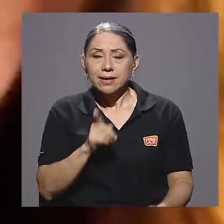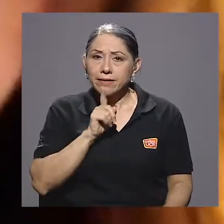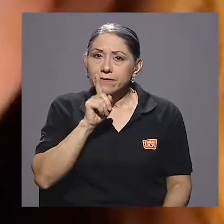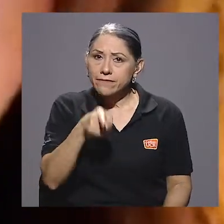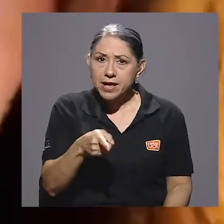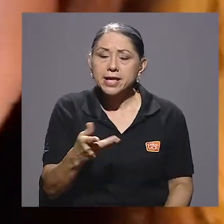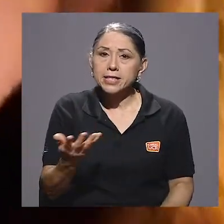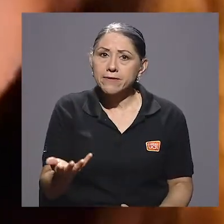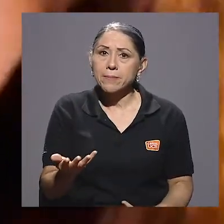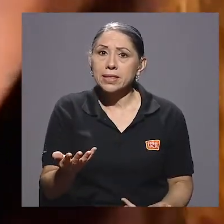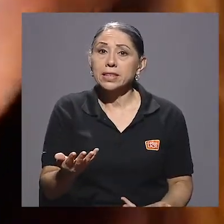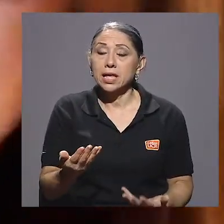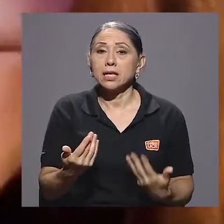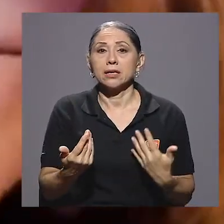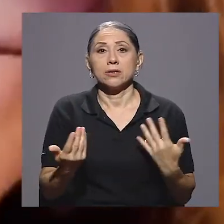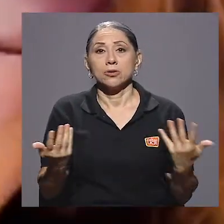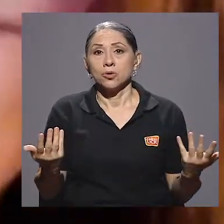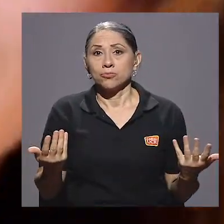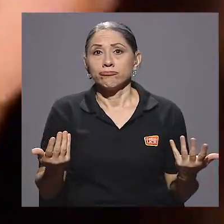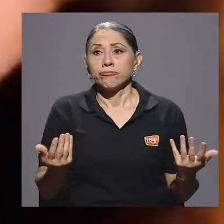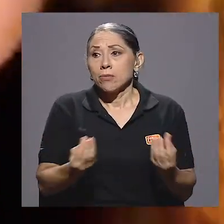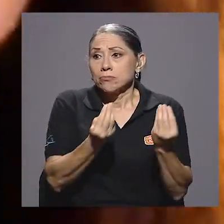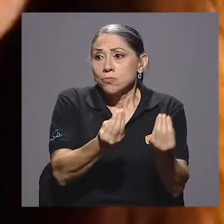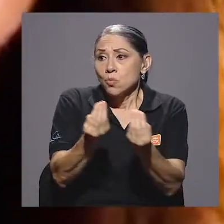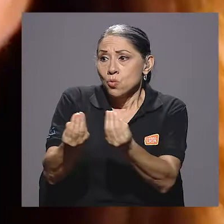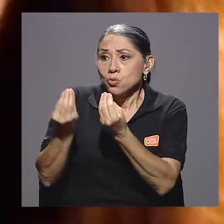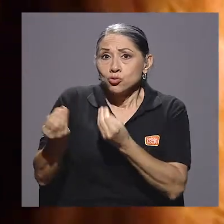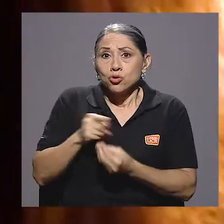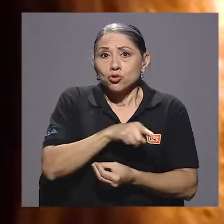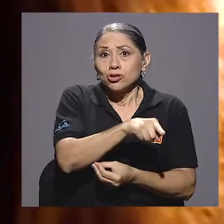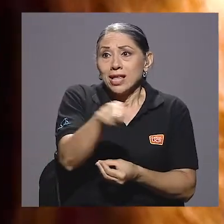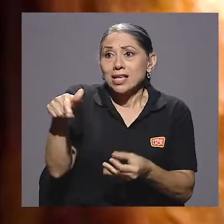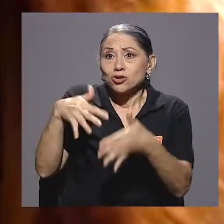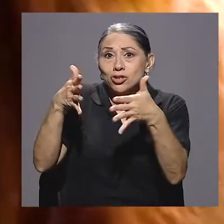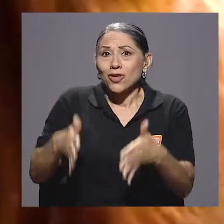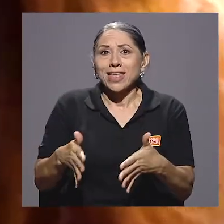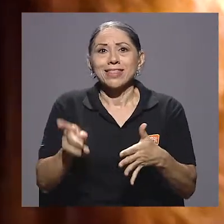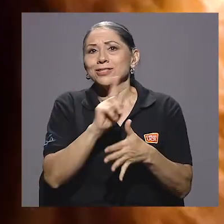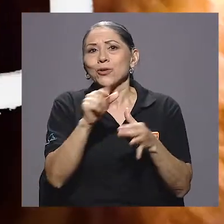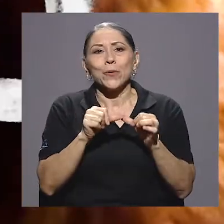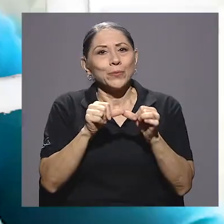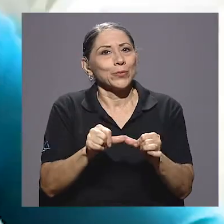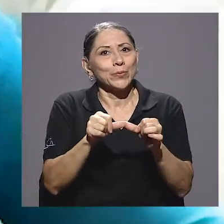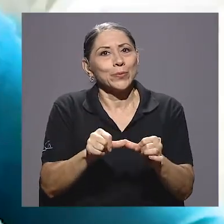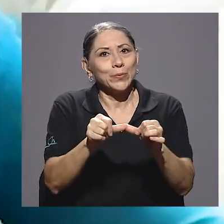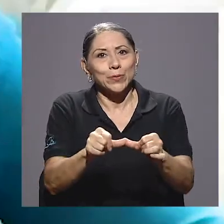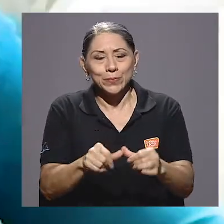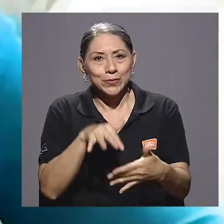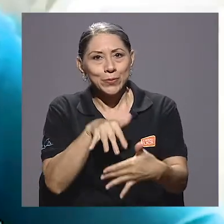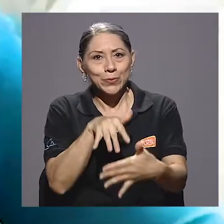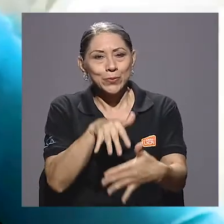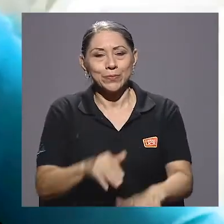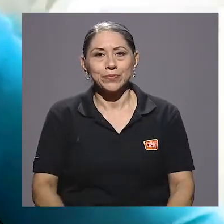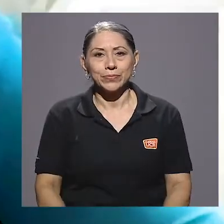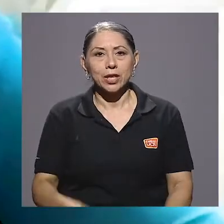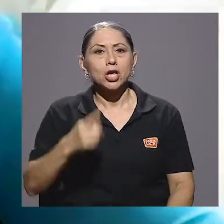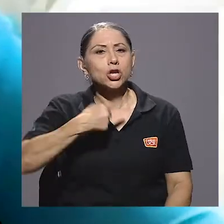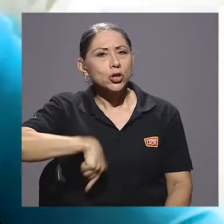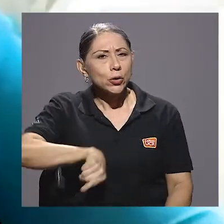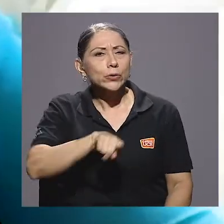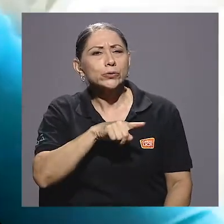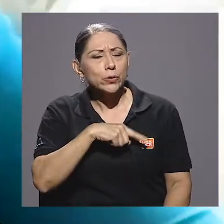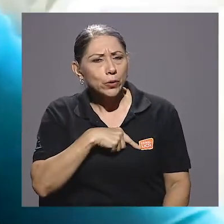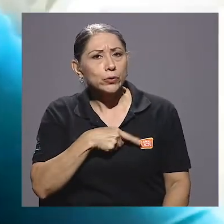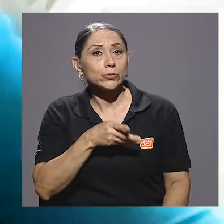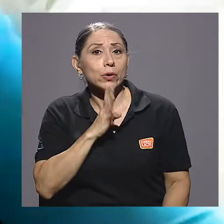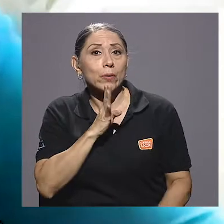efectivamente hay una cantidad importante que no está manteniendo una regularización. Nosotros